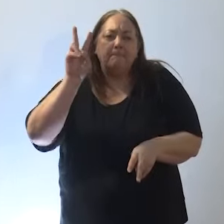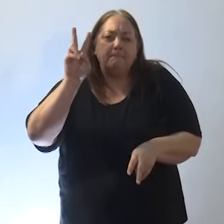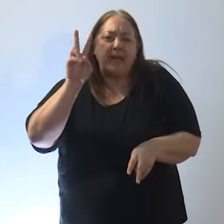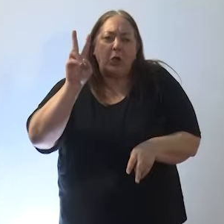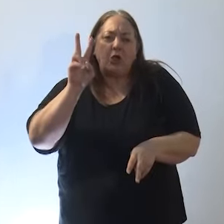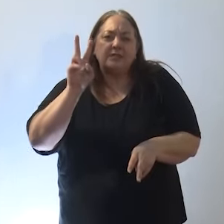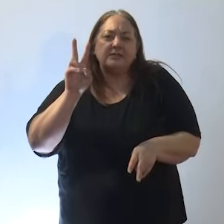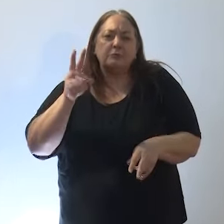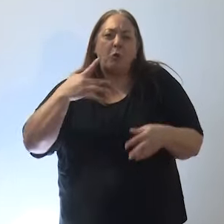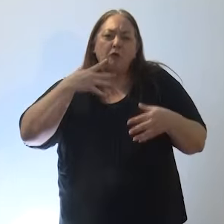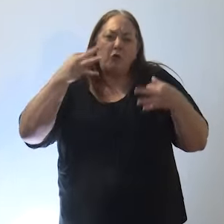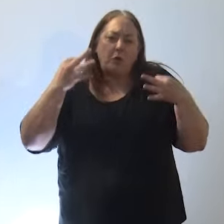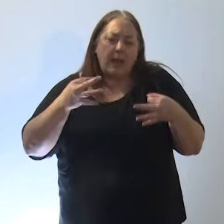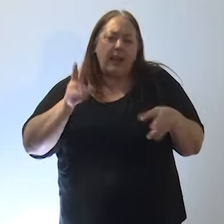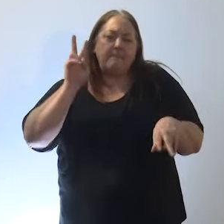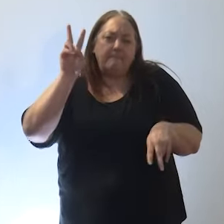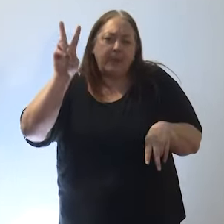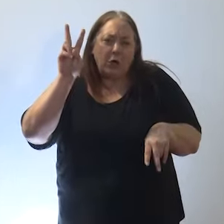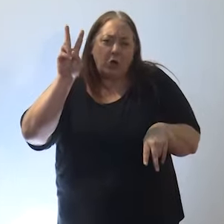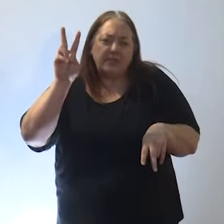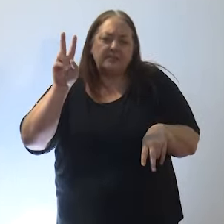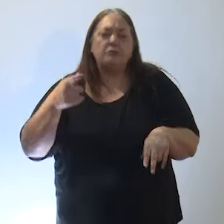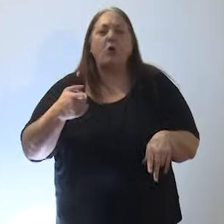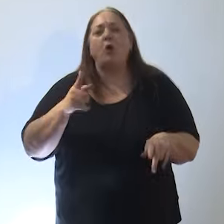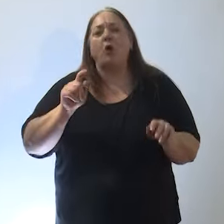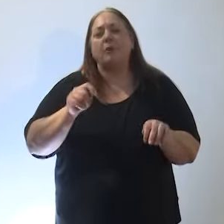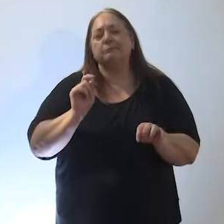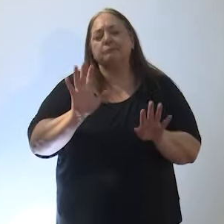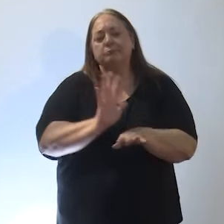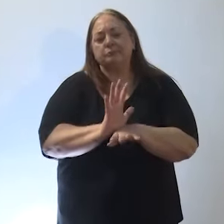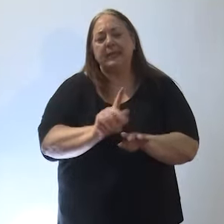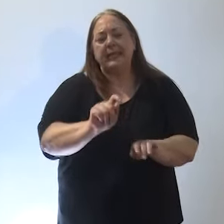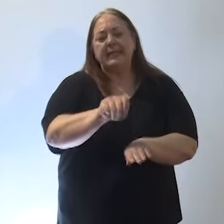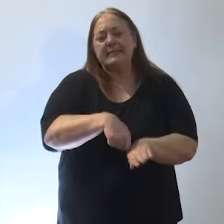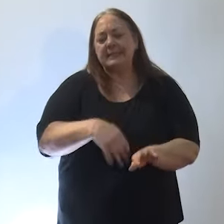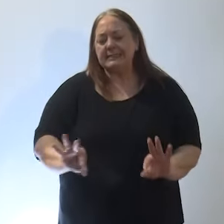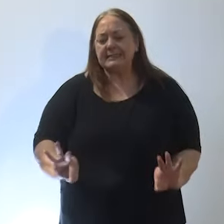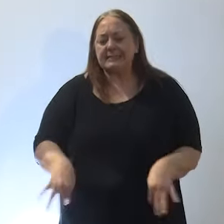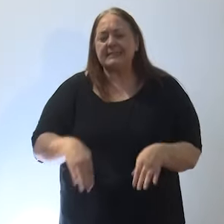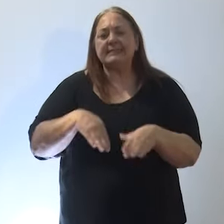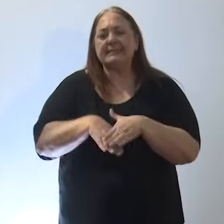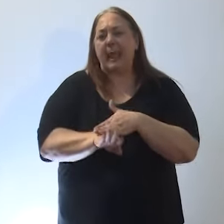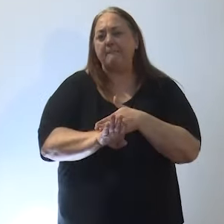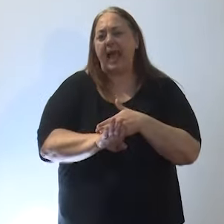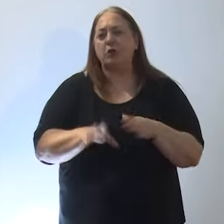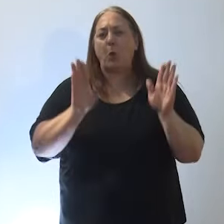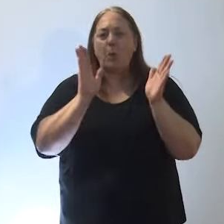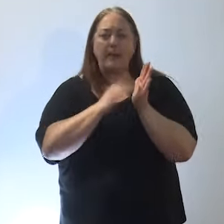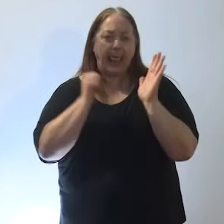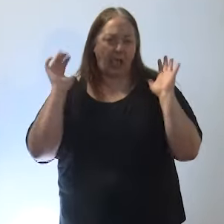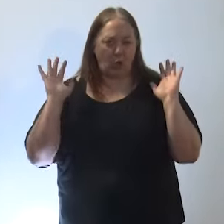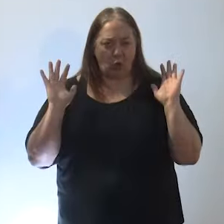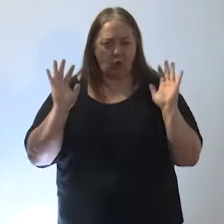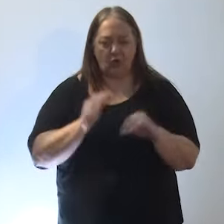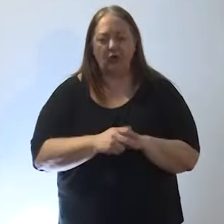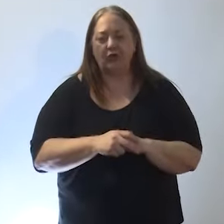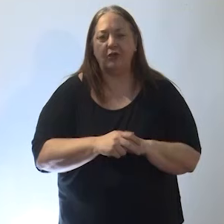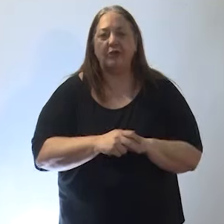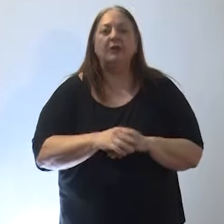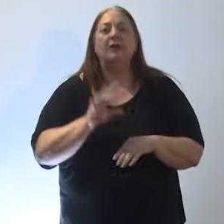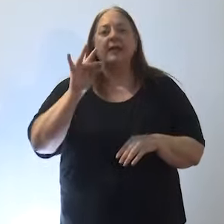blancos no En el sentido que decía recién Marcelo al a la